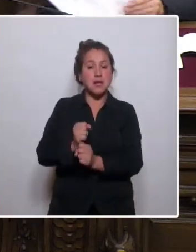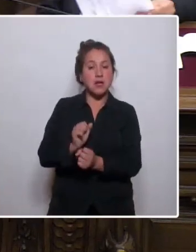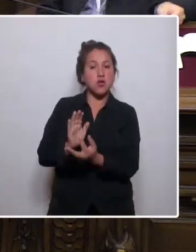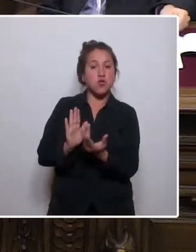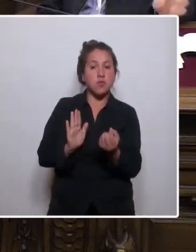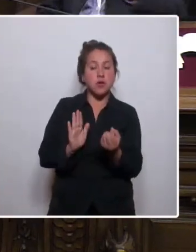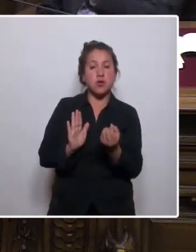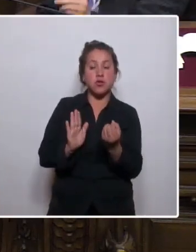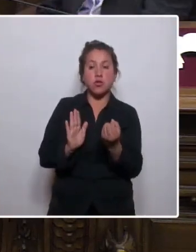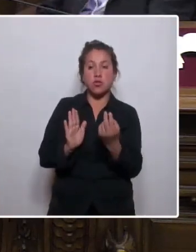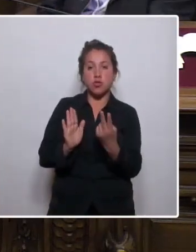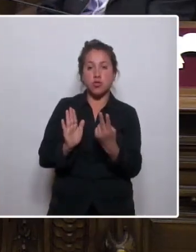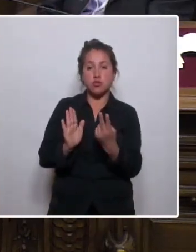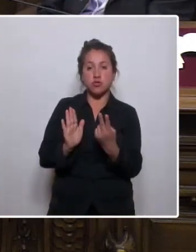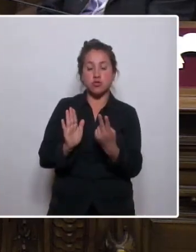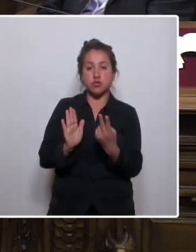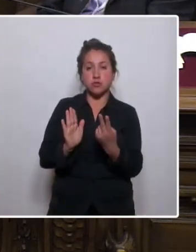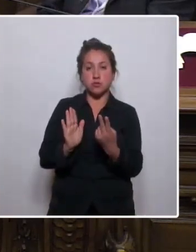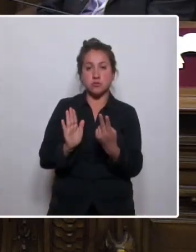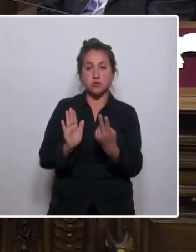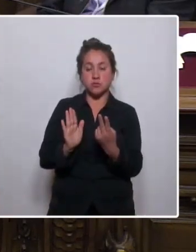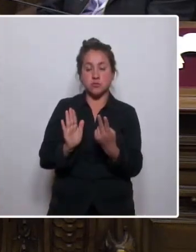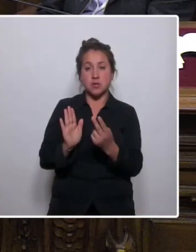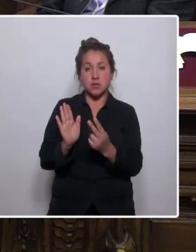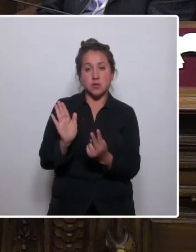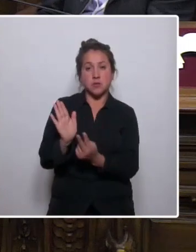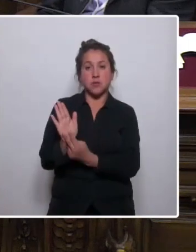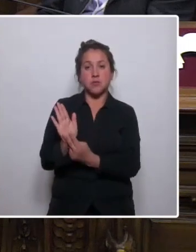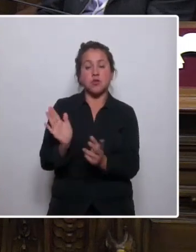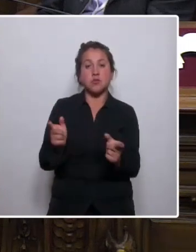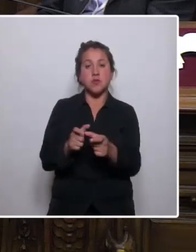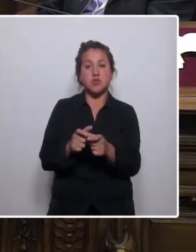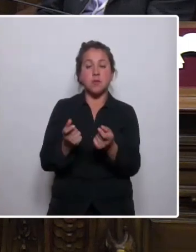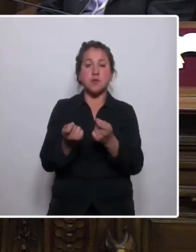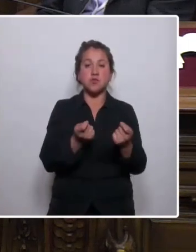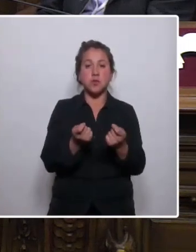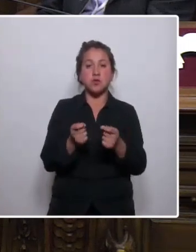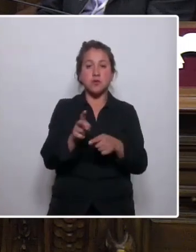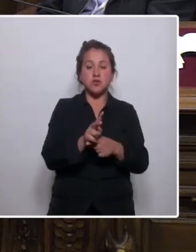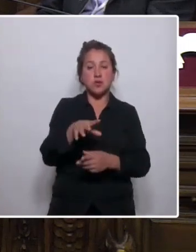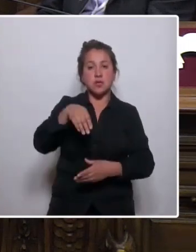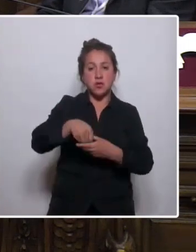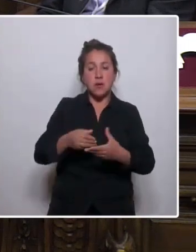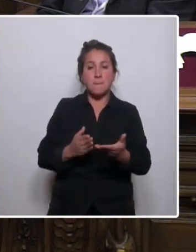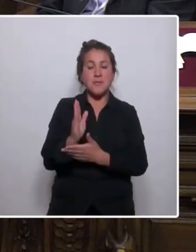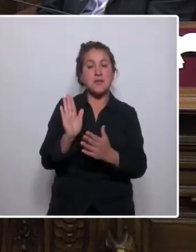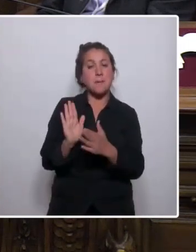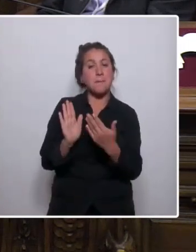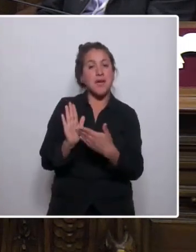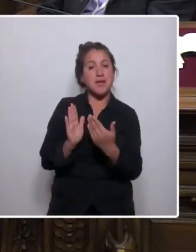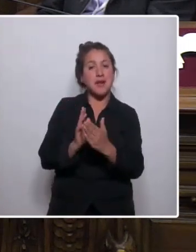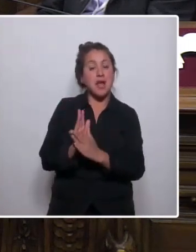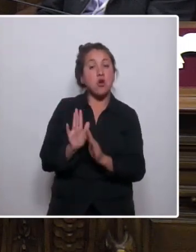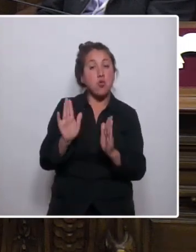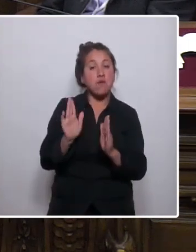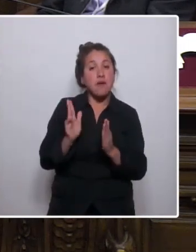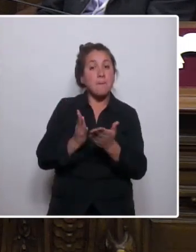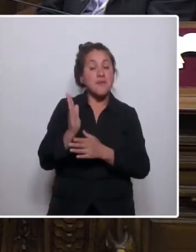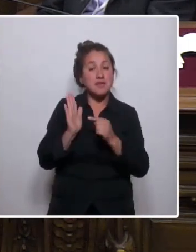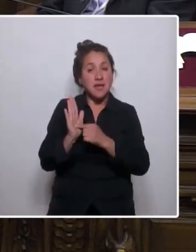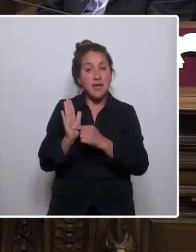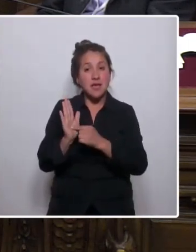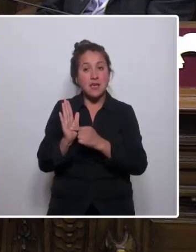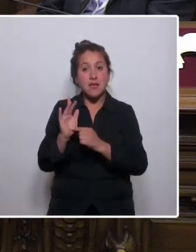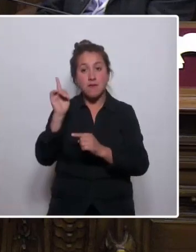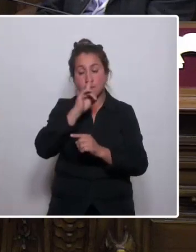2 romano sobre la Comisión de Presupuestos y Administración Interior, que comienza en la página 9 y